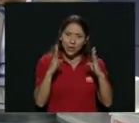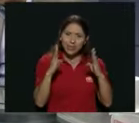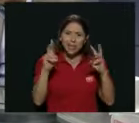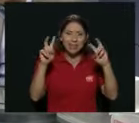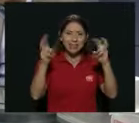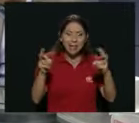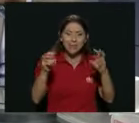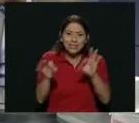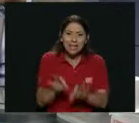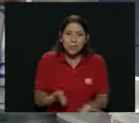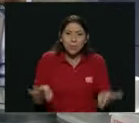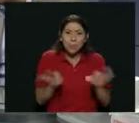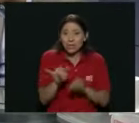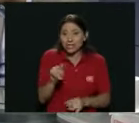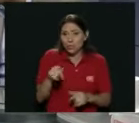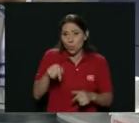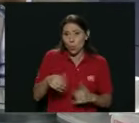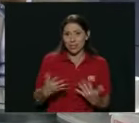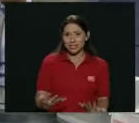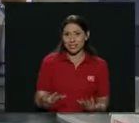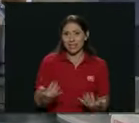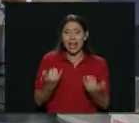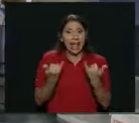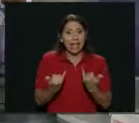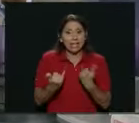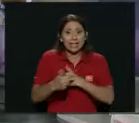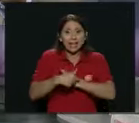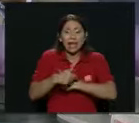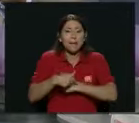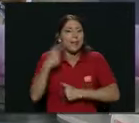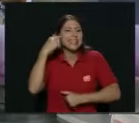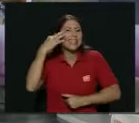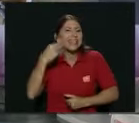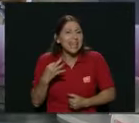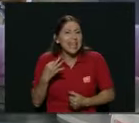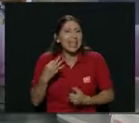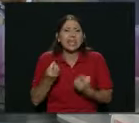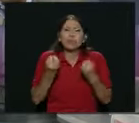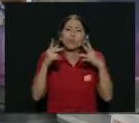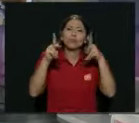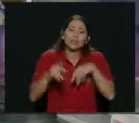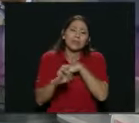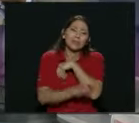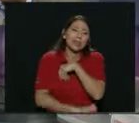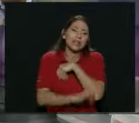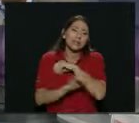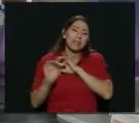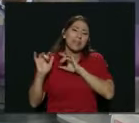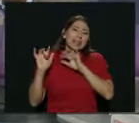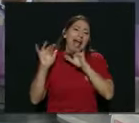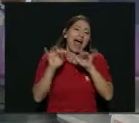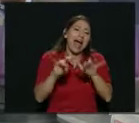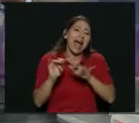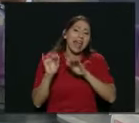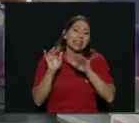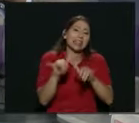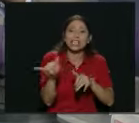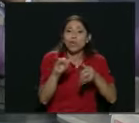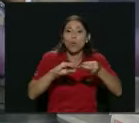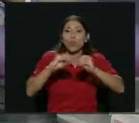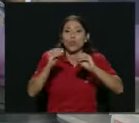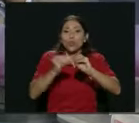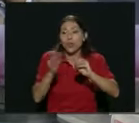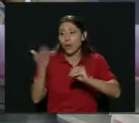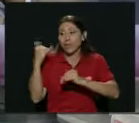relevantes y emergentes como este. Estamos en un espacio o en una etapa en la cual se calcula que ha habido tantos migrantes como al final de la Segunda